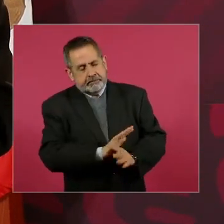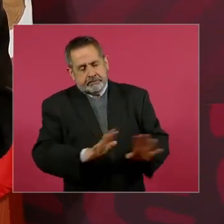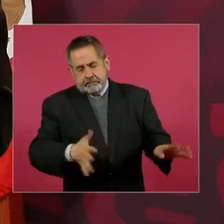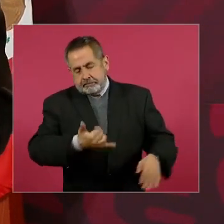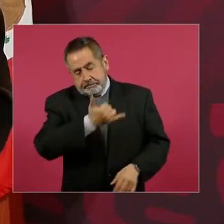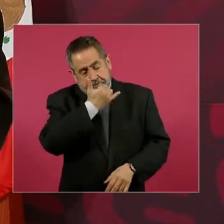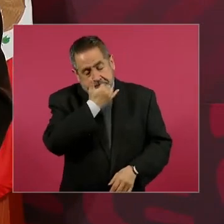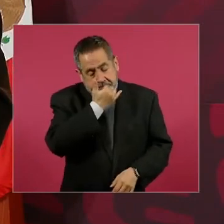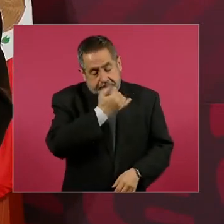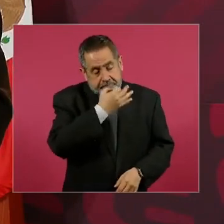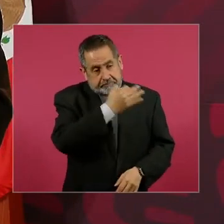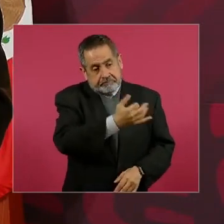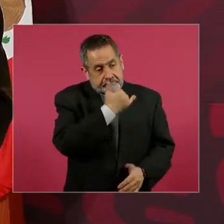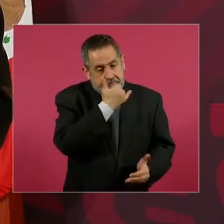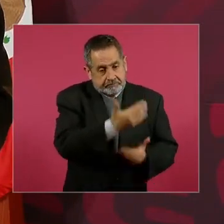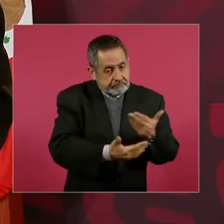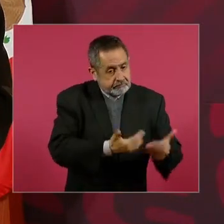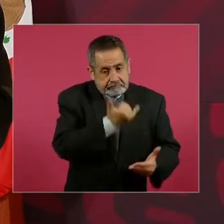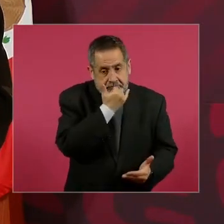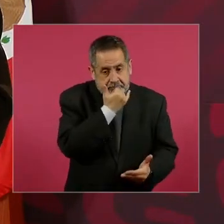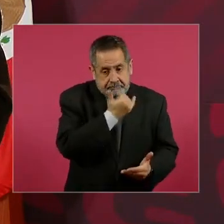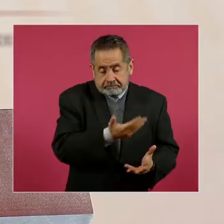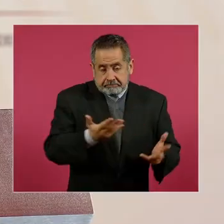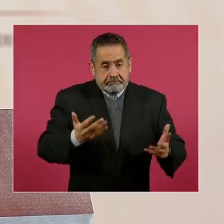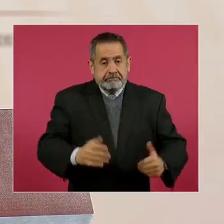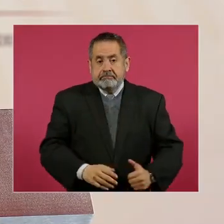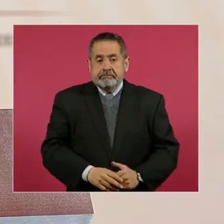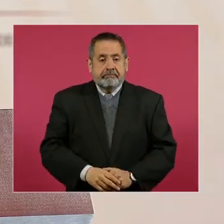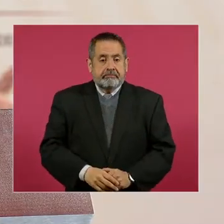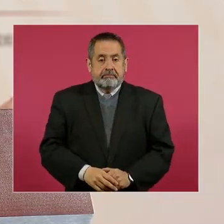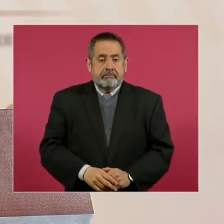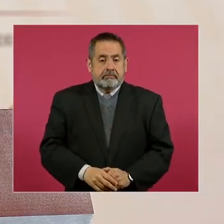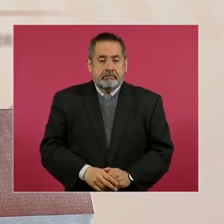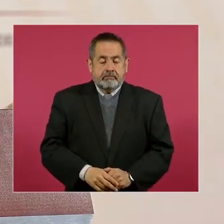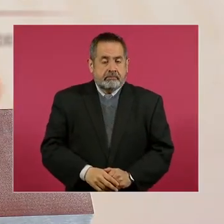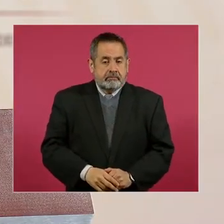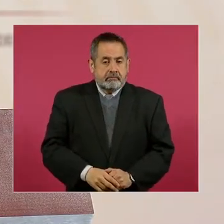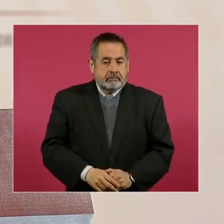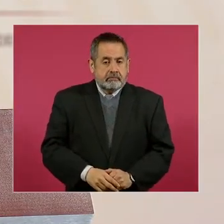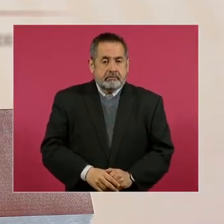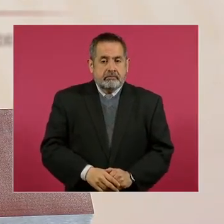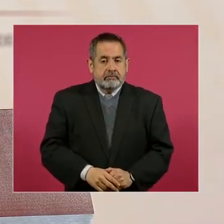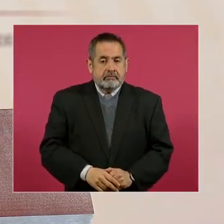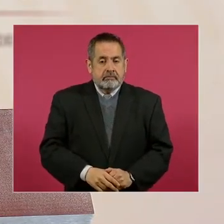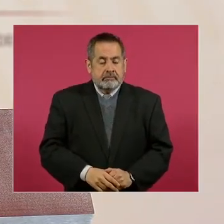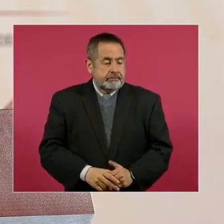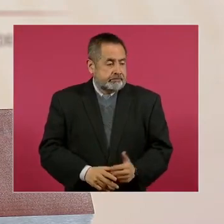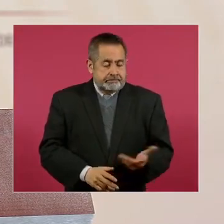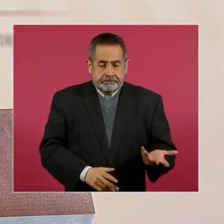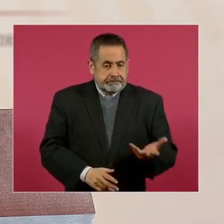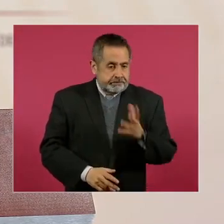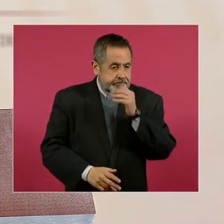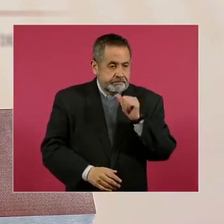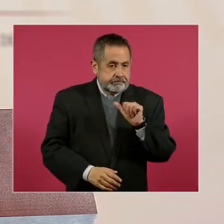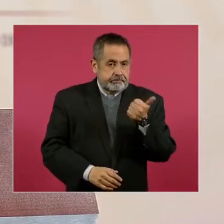disculpas, pues. ¿De qué otra